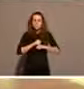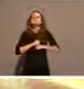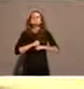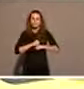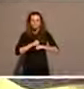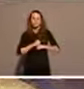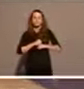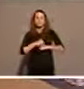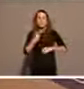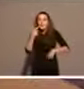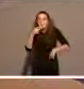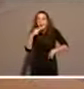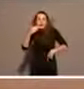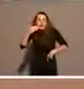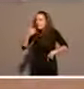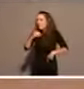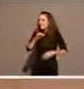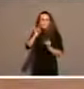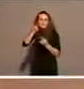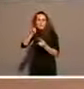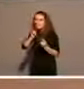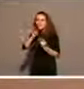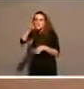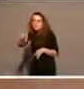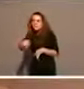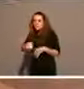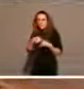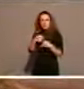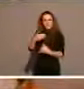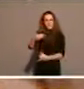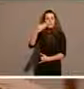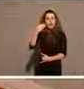al banco fero? Al banco.